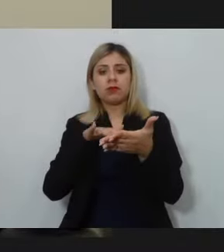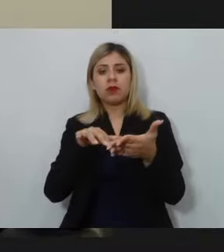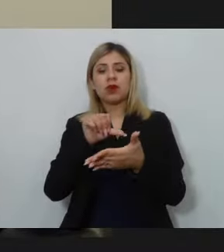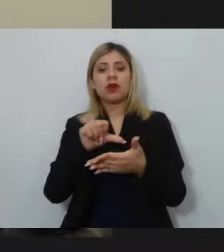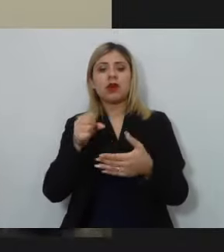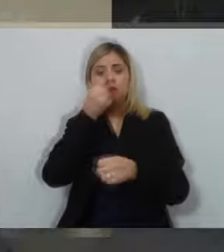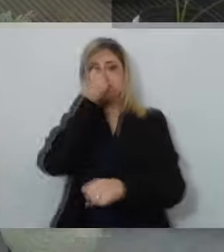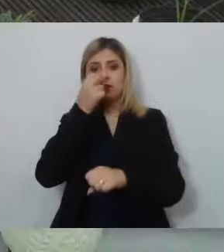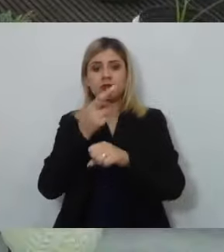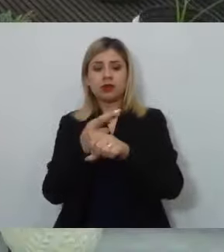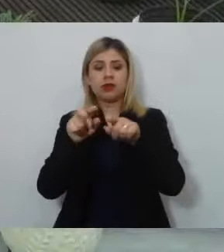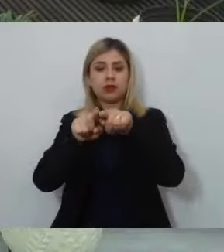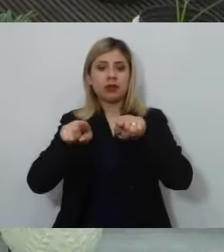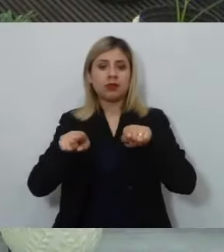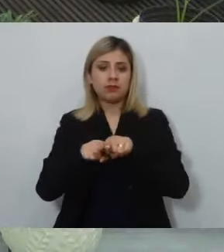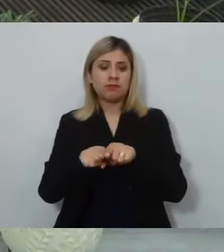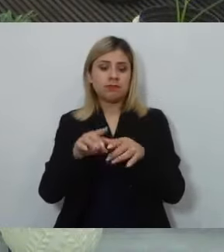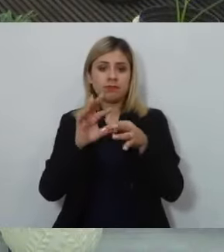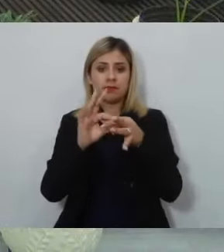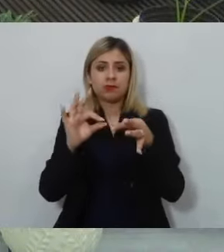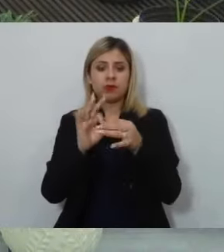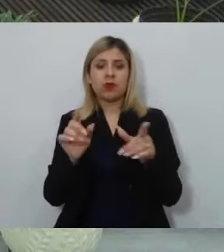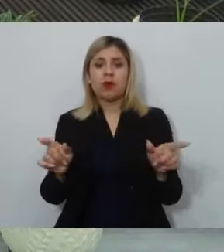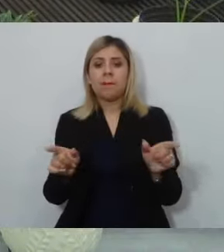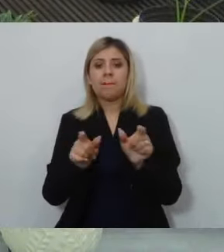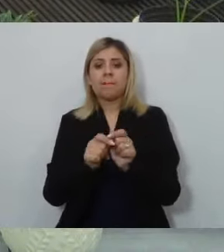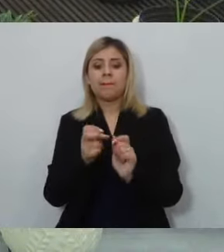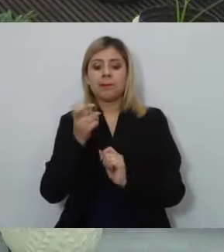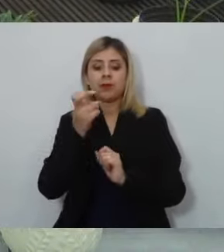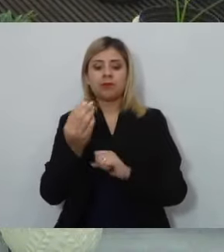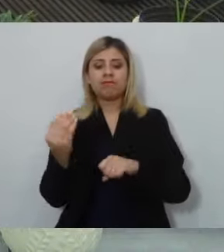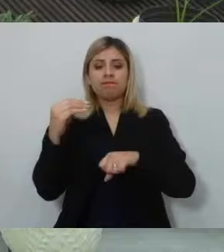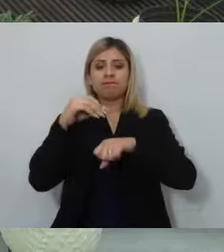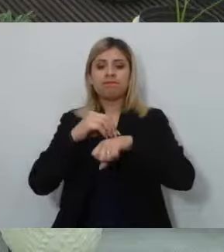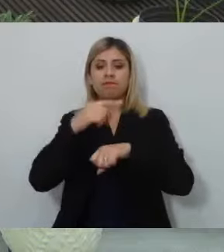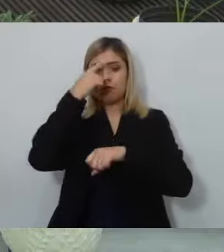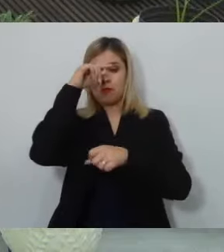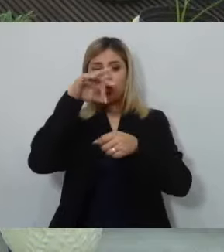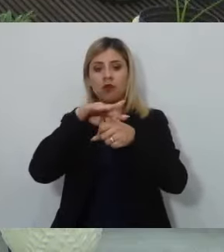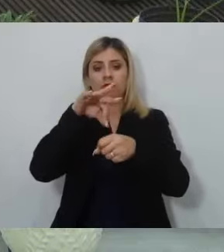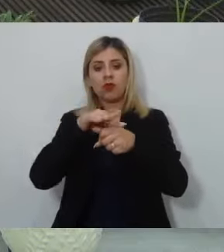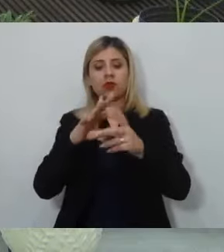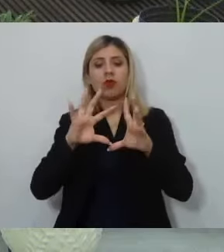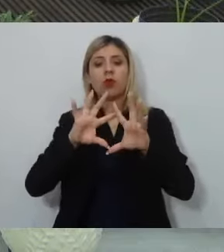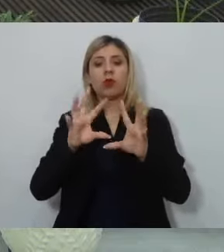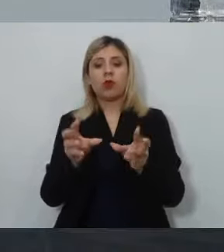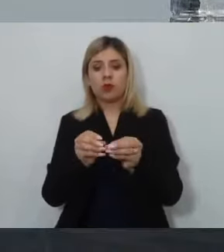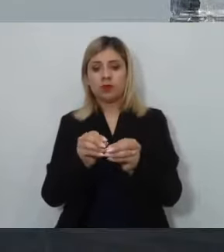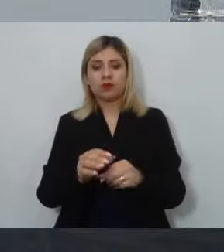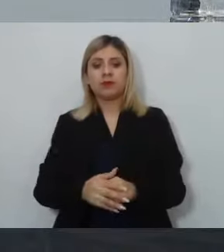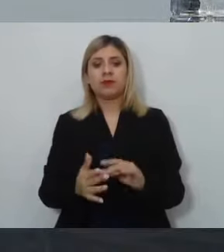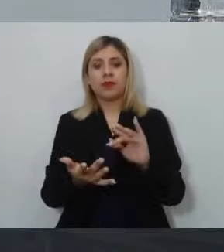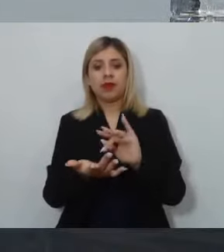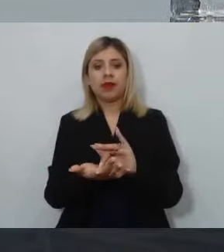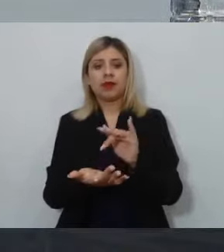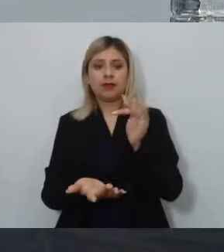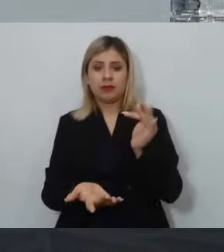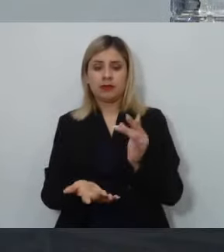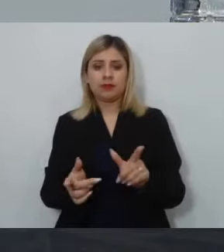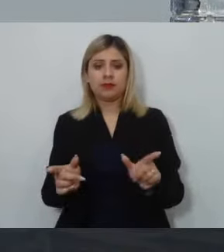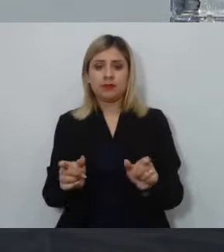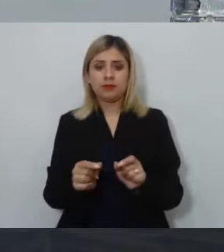supuesto Ob esa ese último punto pero desde luego será sometido a votación en esos